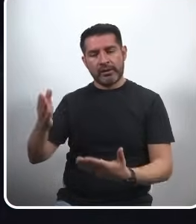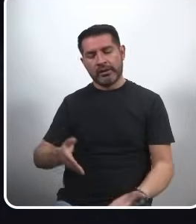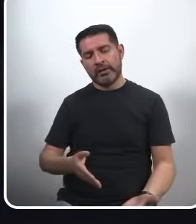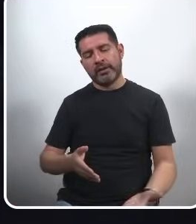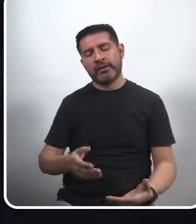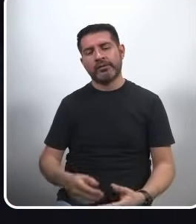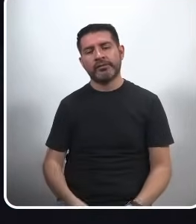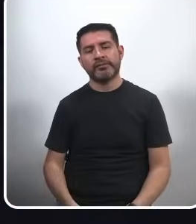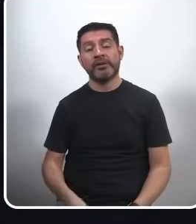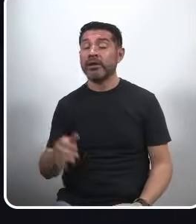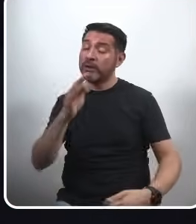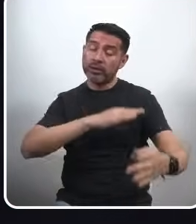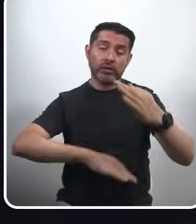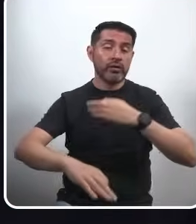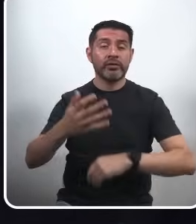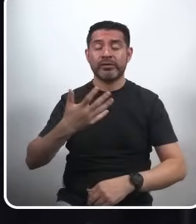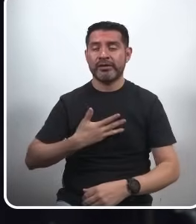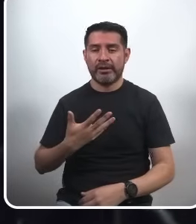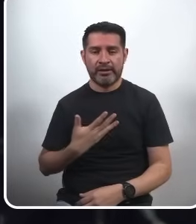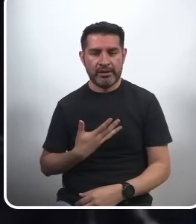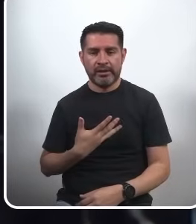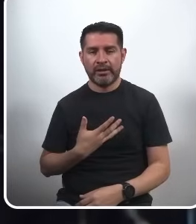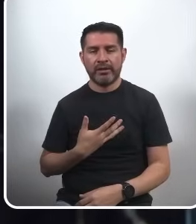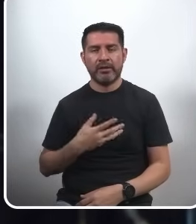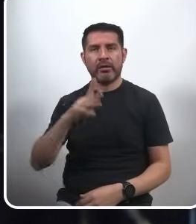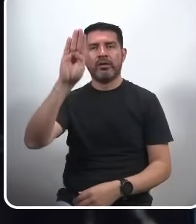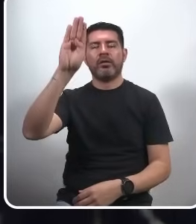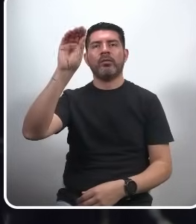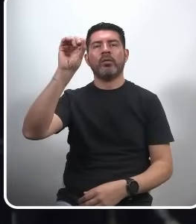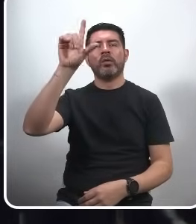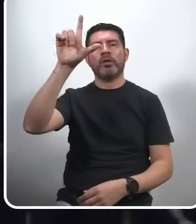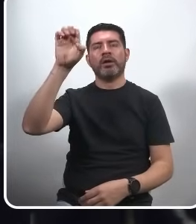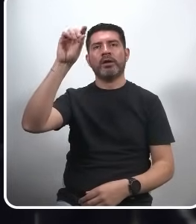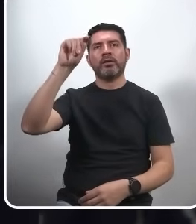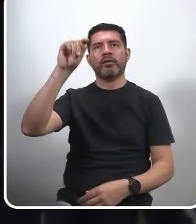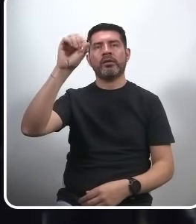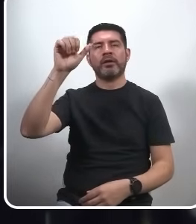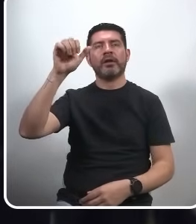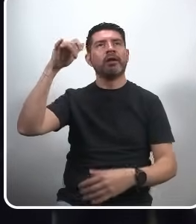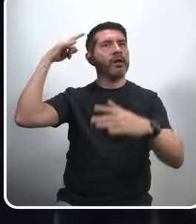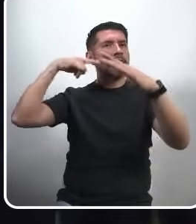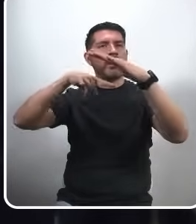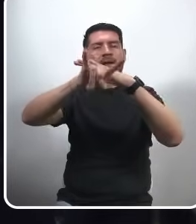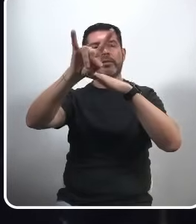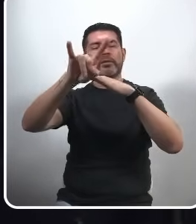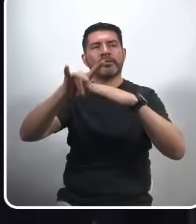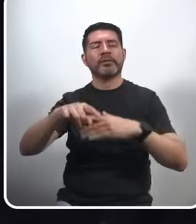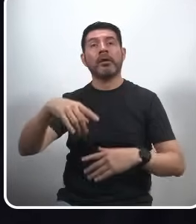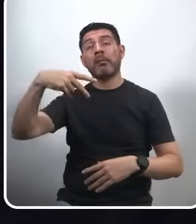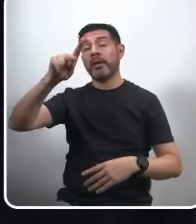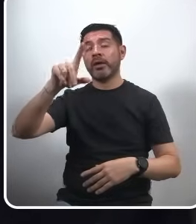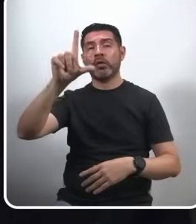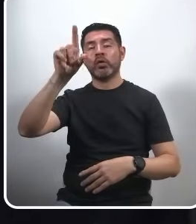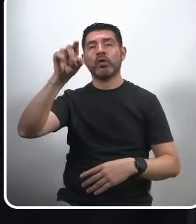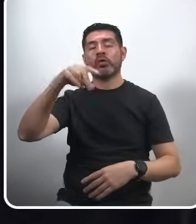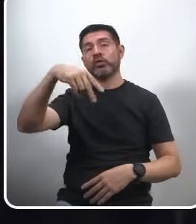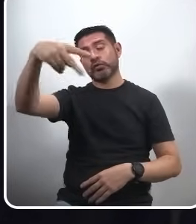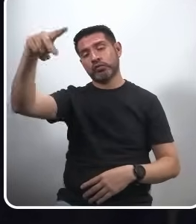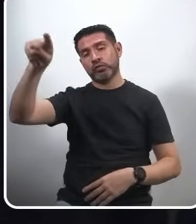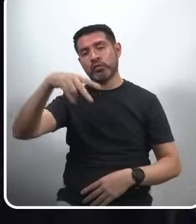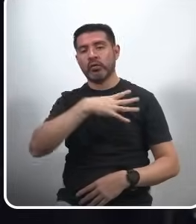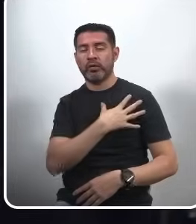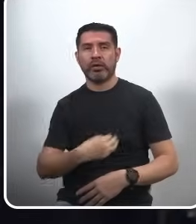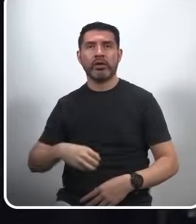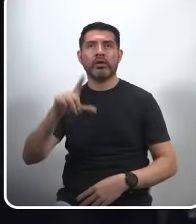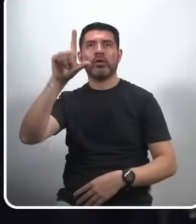pronto todos teníamos boleto de avión, excepto Lucas. Y Lucas, tu boleto, pues ustedes lo tenían. No, pues pensé